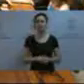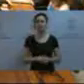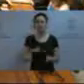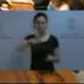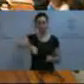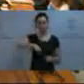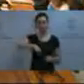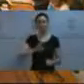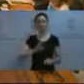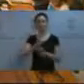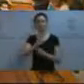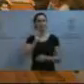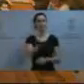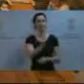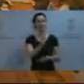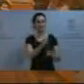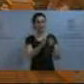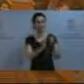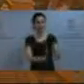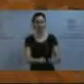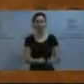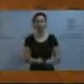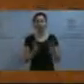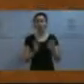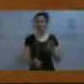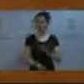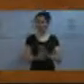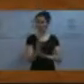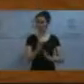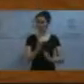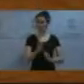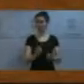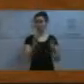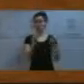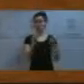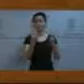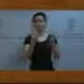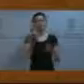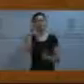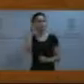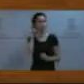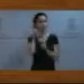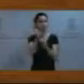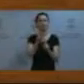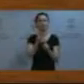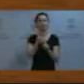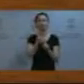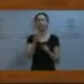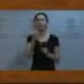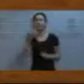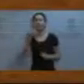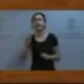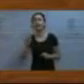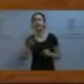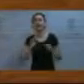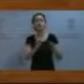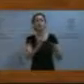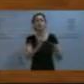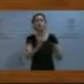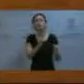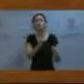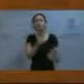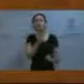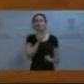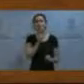Hoy presentamos esta interpelación fruto, en primer lugar, de la preocupación por la situación que atraviesa el ERA y, por qué no